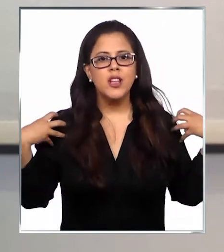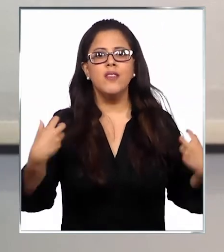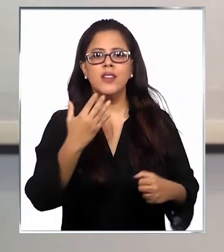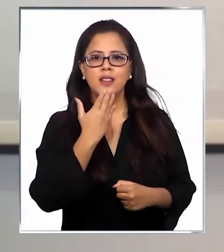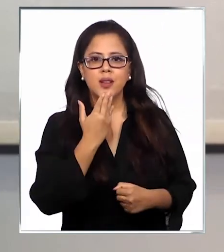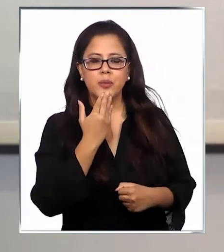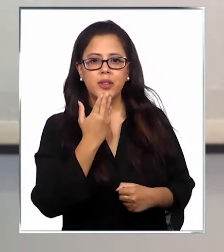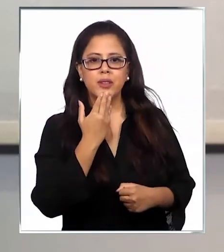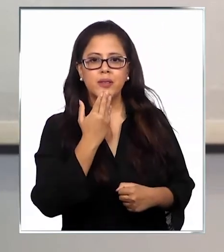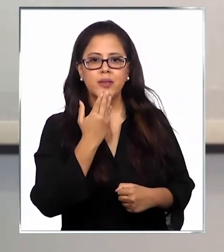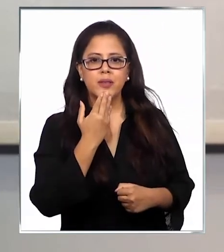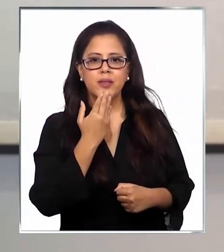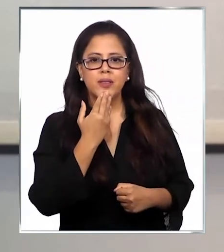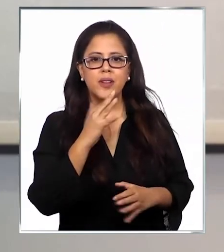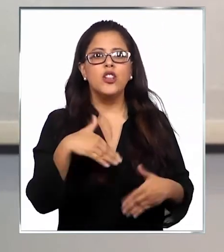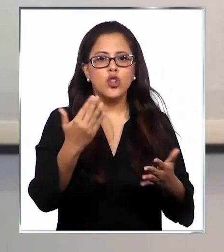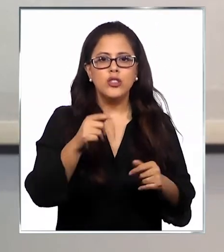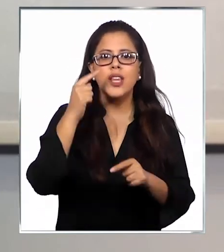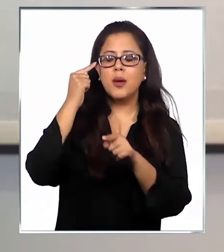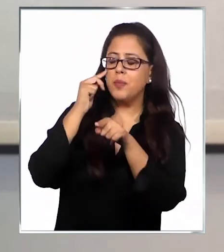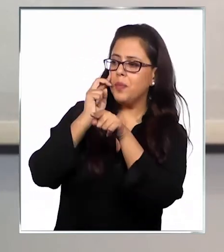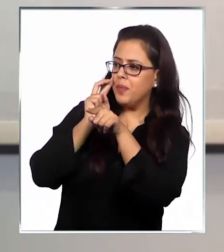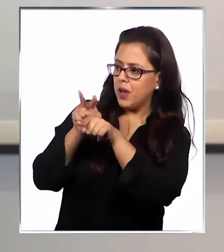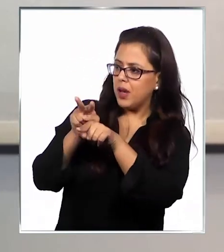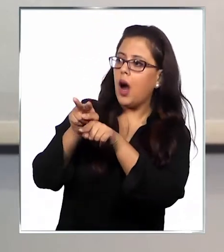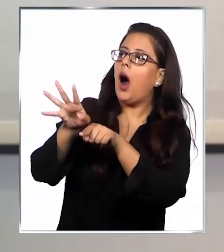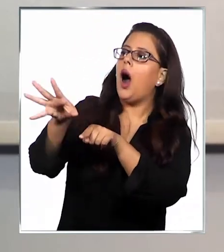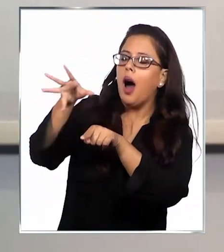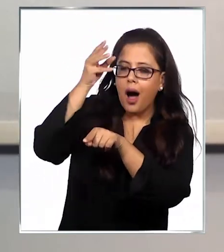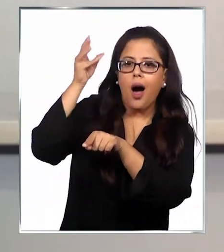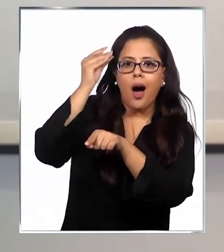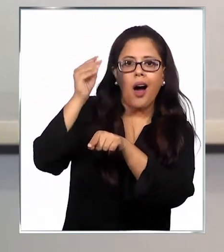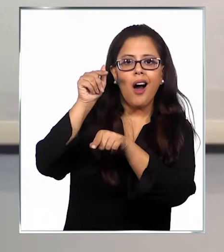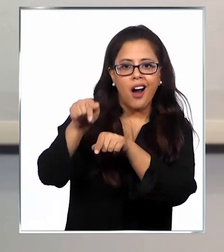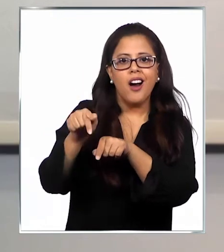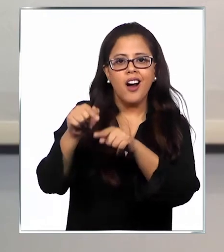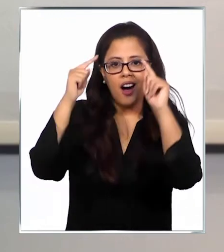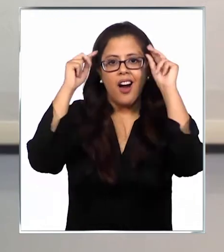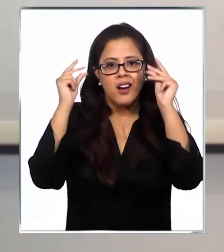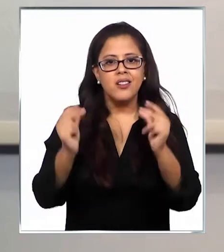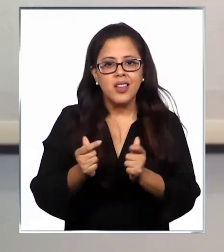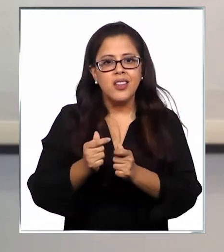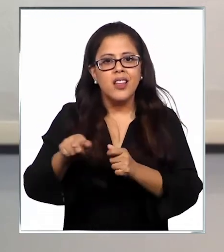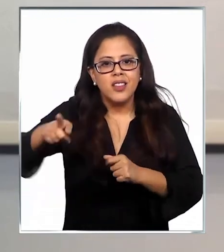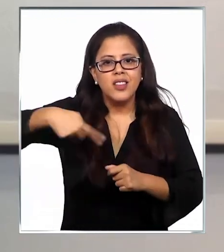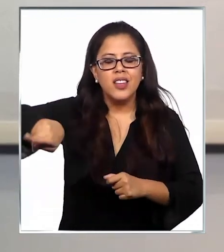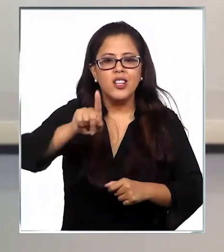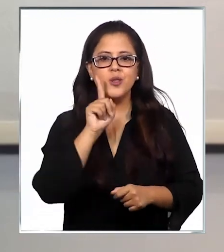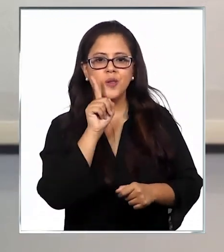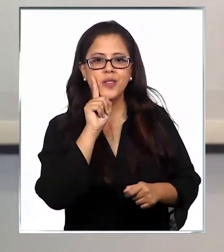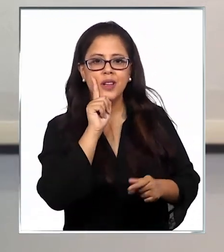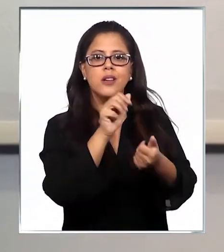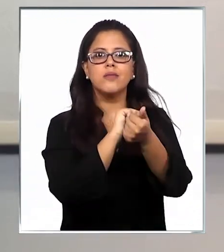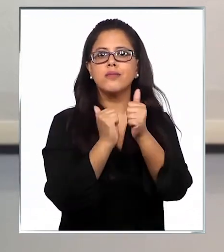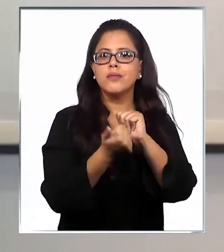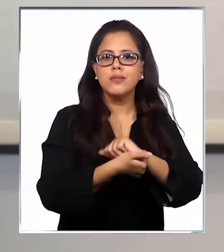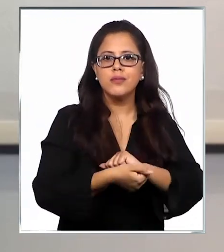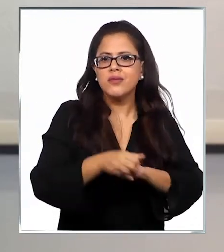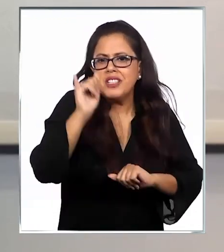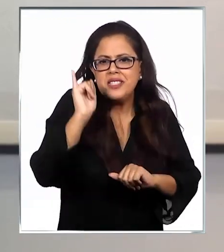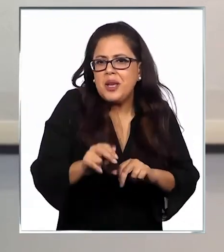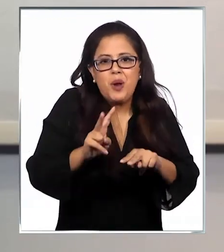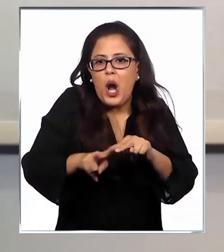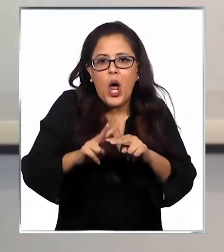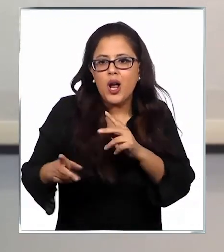responsables, que yo creo que por lo tanto hay que mirarlos a ellos, aprender de lo que ha sido esta capacidad que han tenido ellos de adaptarse, como siempre lo han